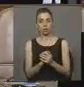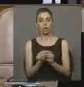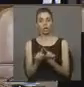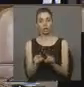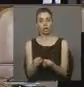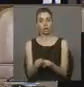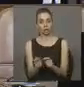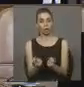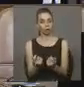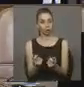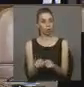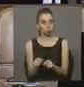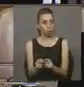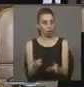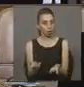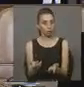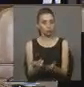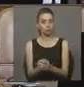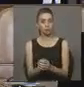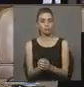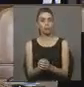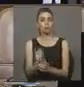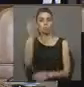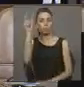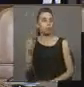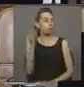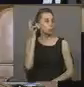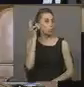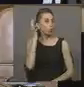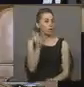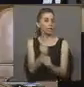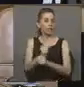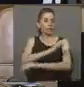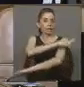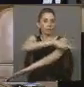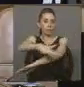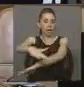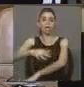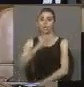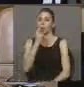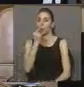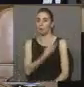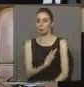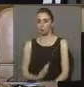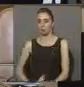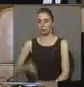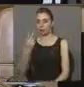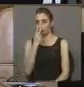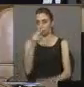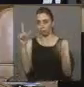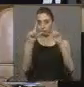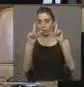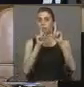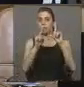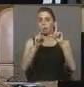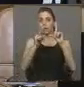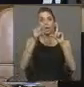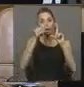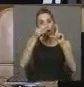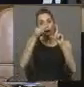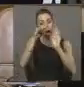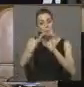similares características para la mujer costera. Vimos el otro día, presidente, el otro día vimos un programa televisivo donde las